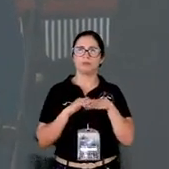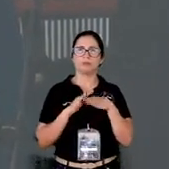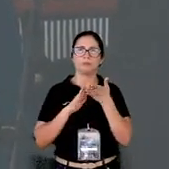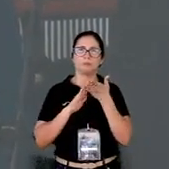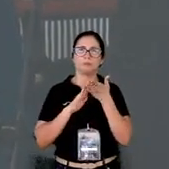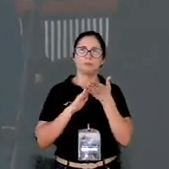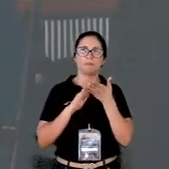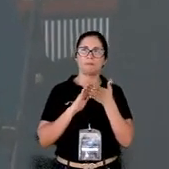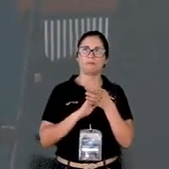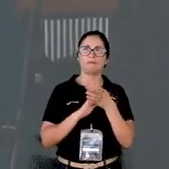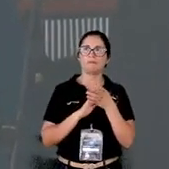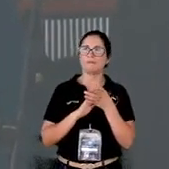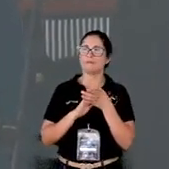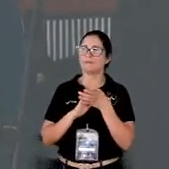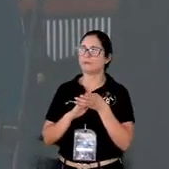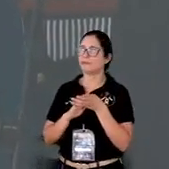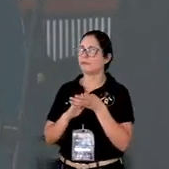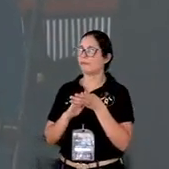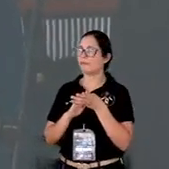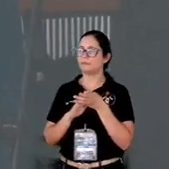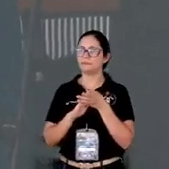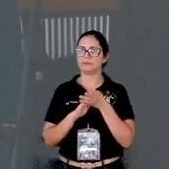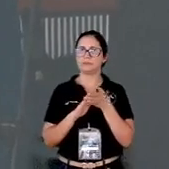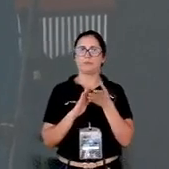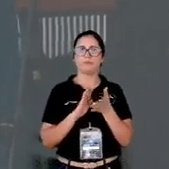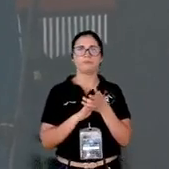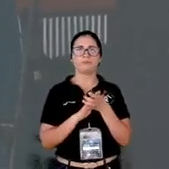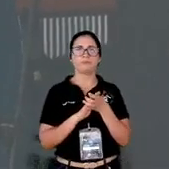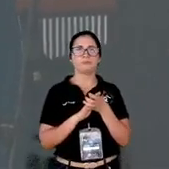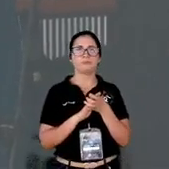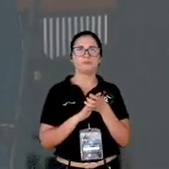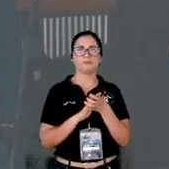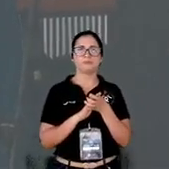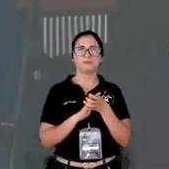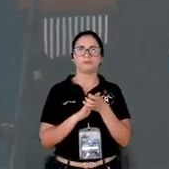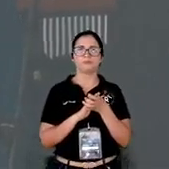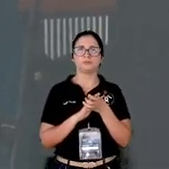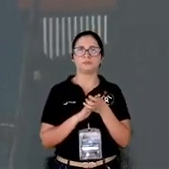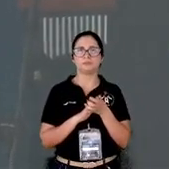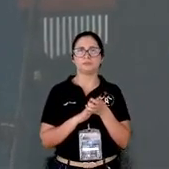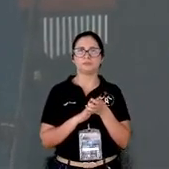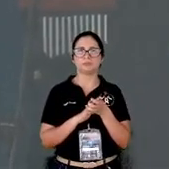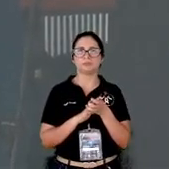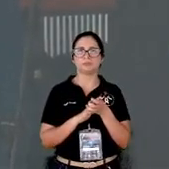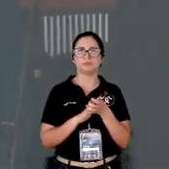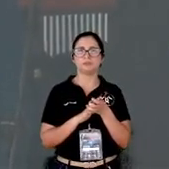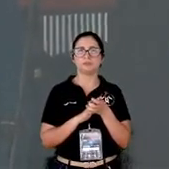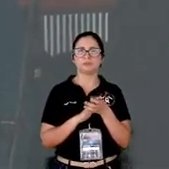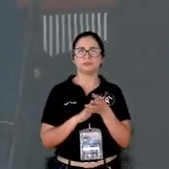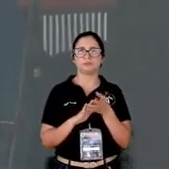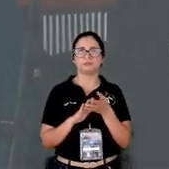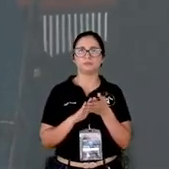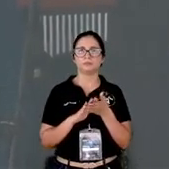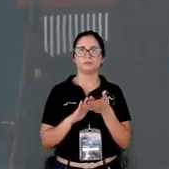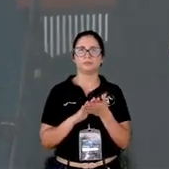ustedes. Lo que pasa es que las damas Dorcas somos tan que ya todo lo queremos convertir en mujer.